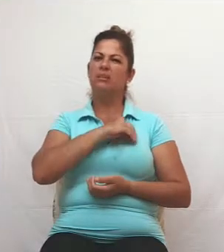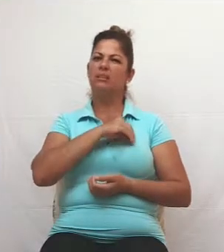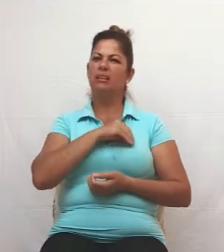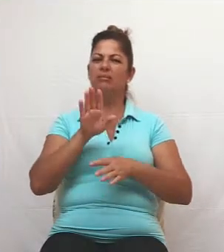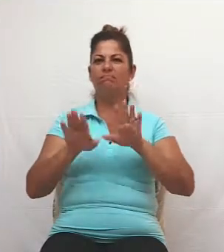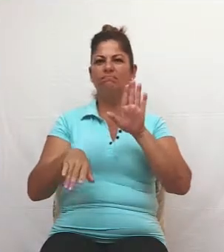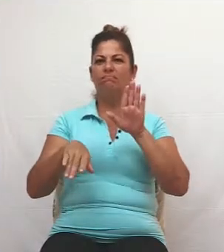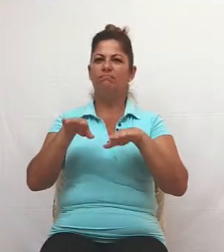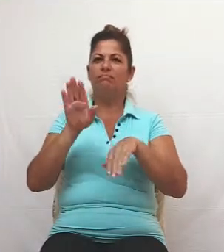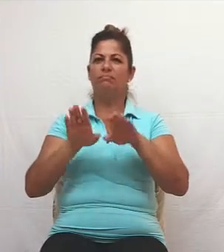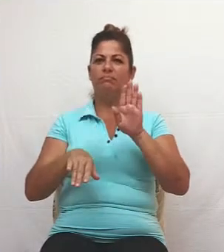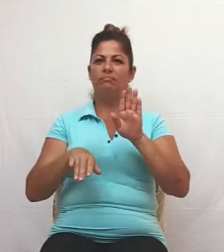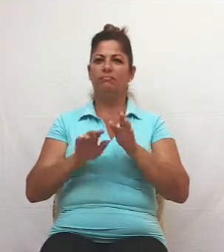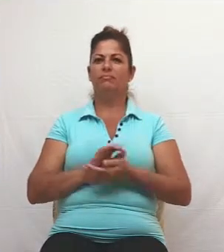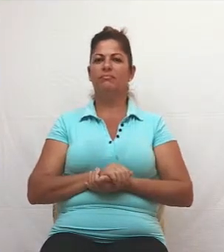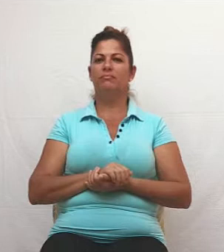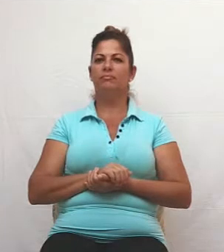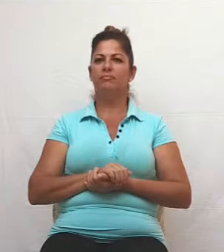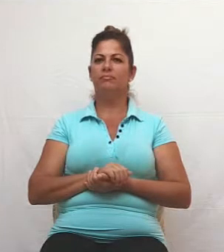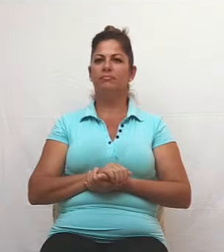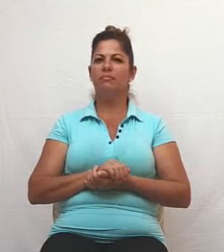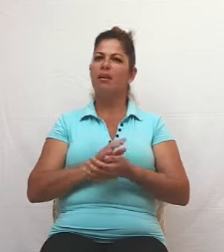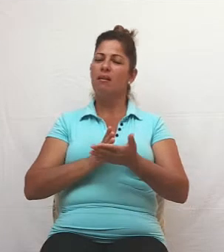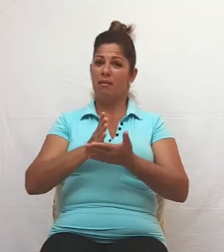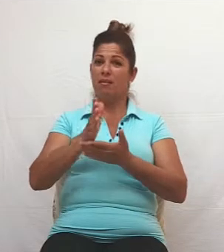ha sido mi atención muy inestable